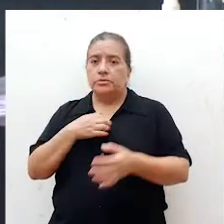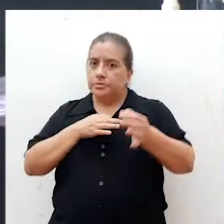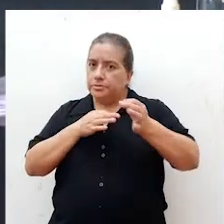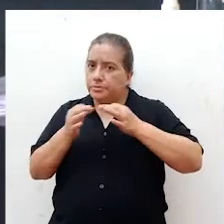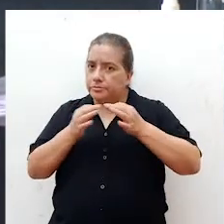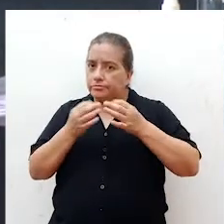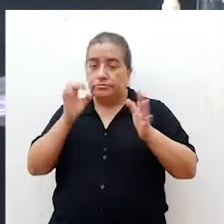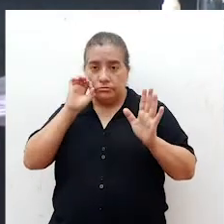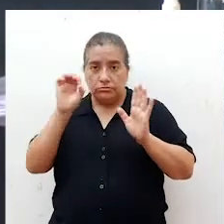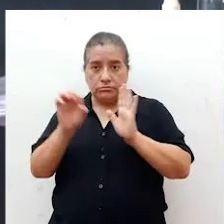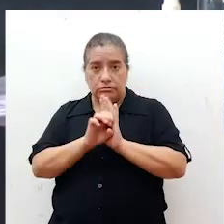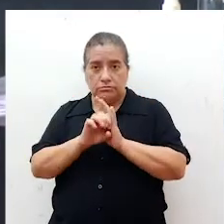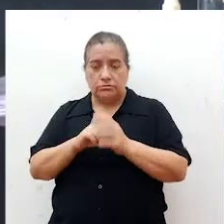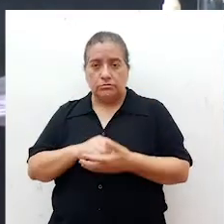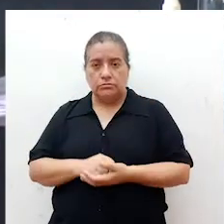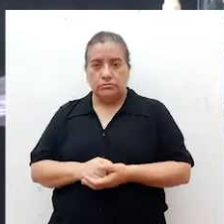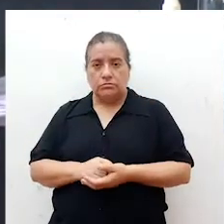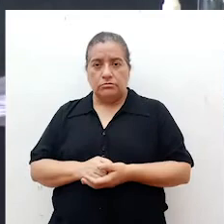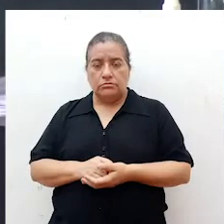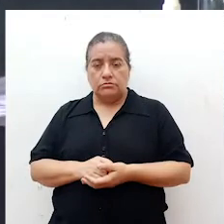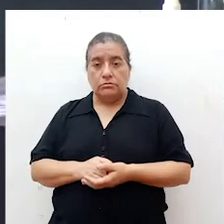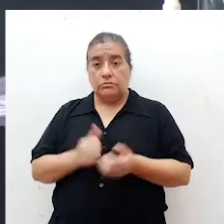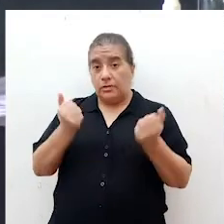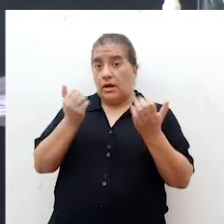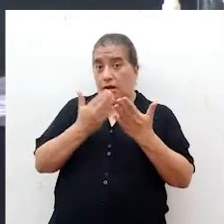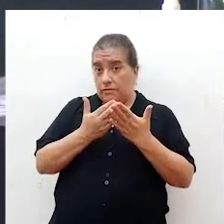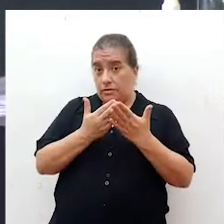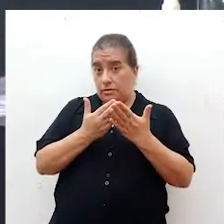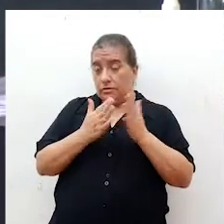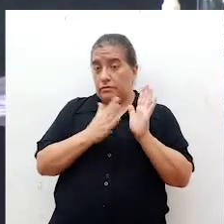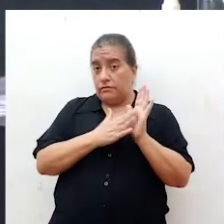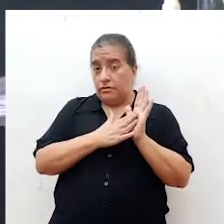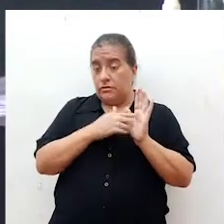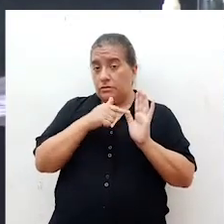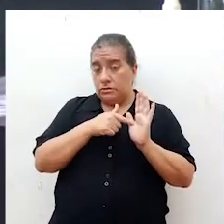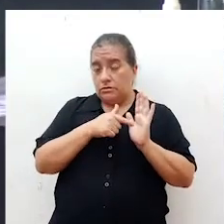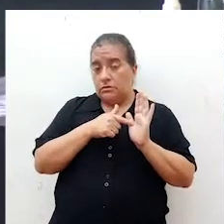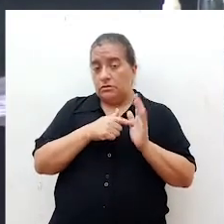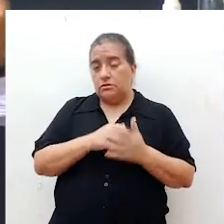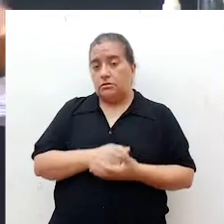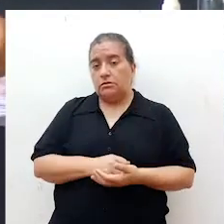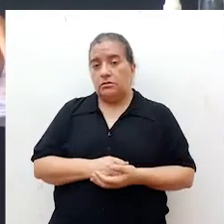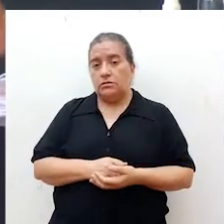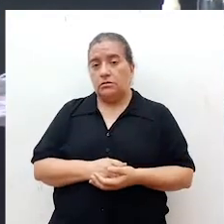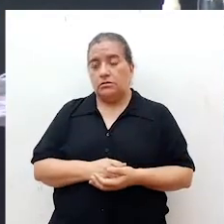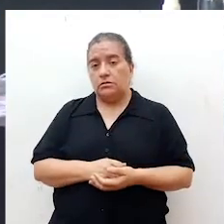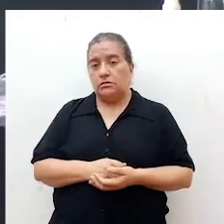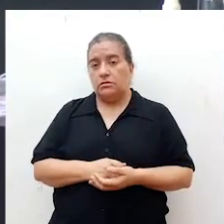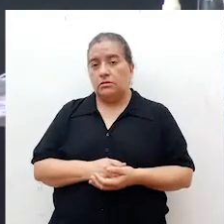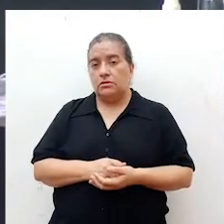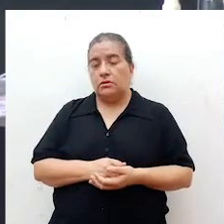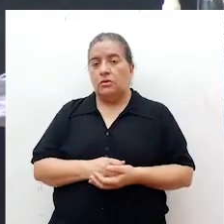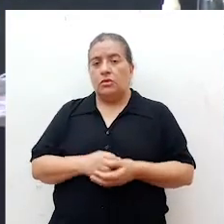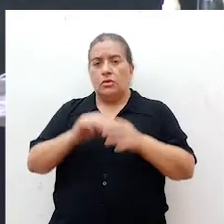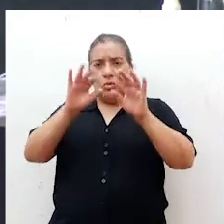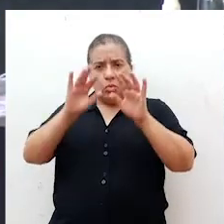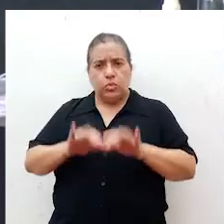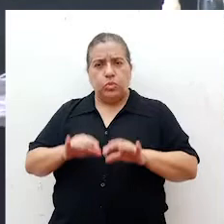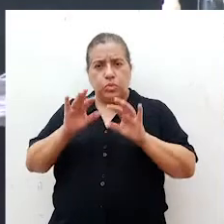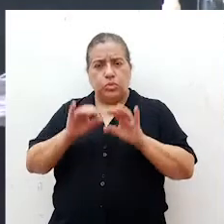misma línea, puedo decirles, por ejemplo, que nosotros en abril